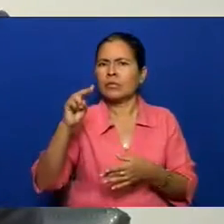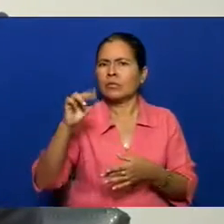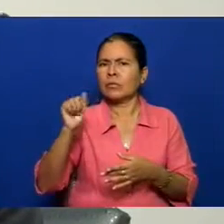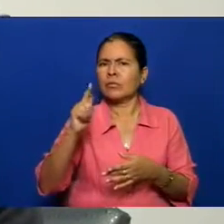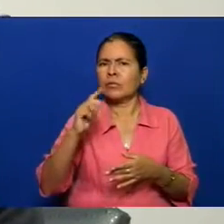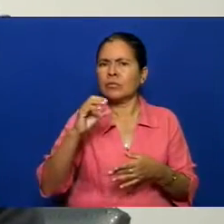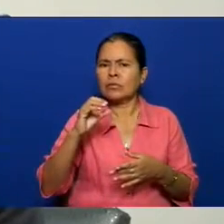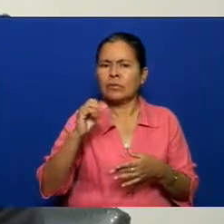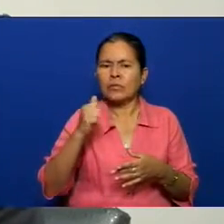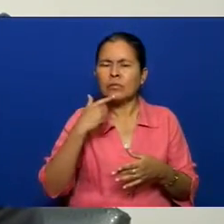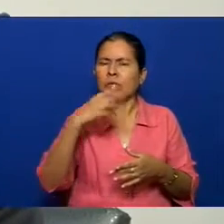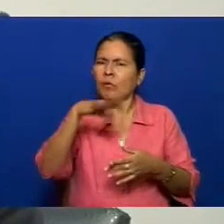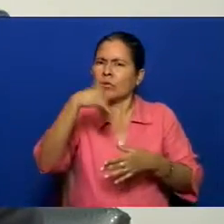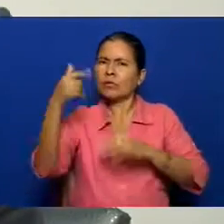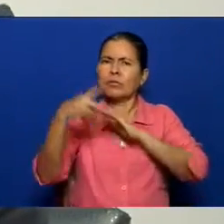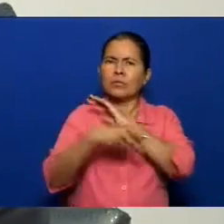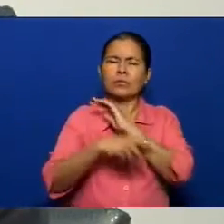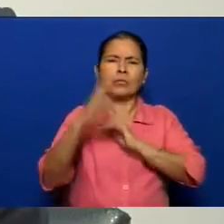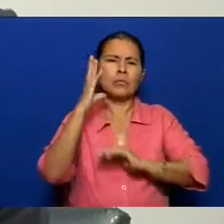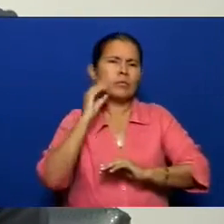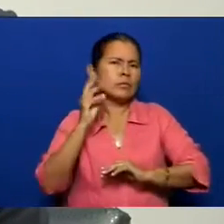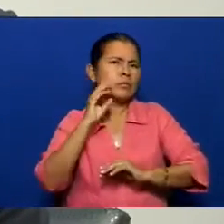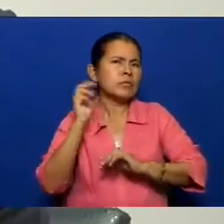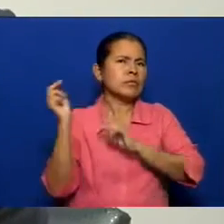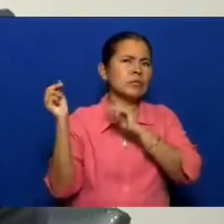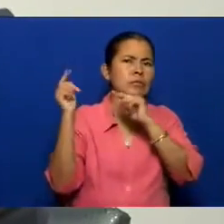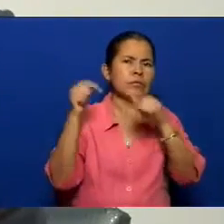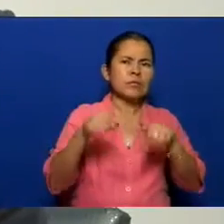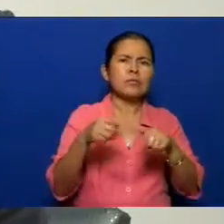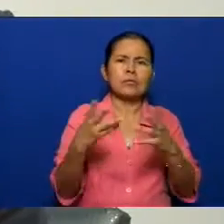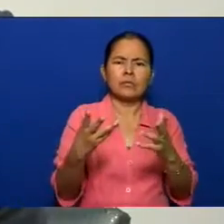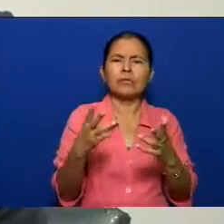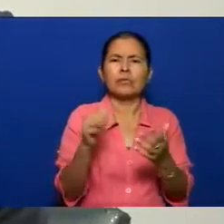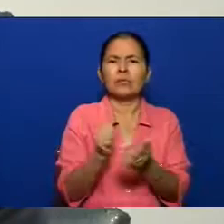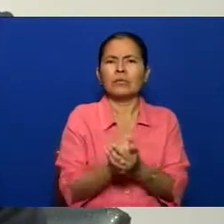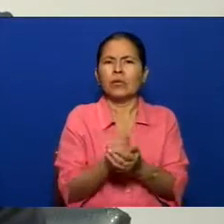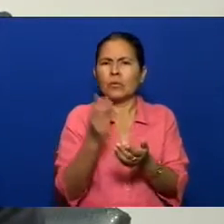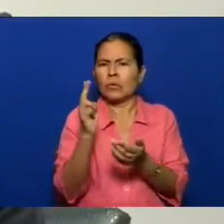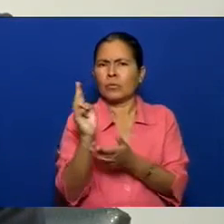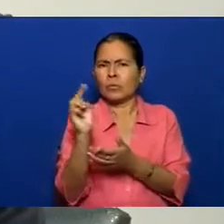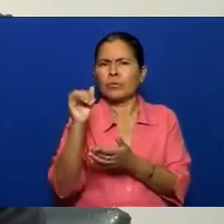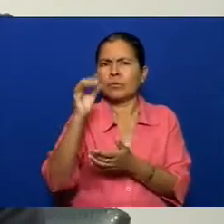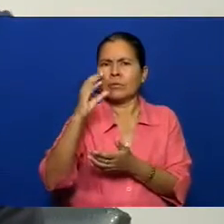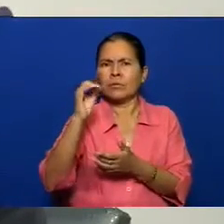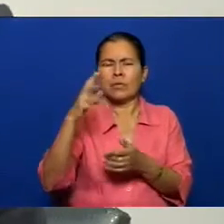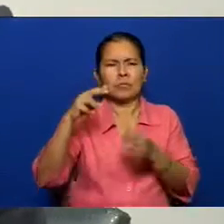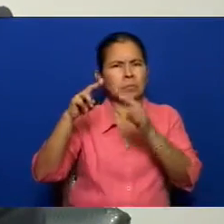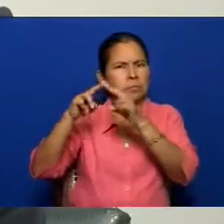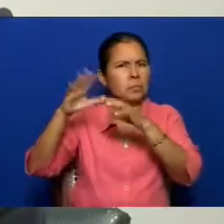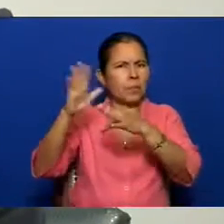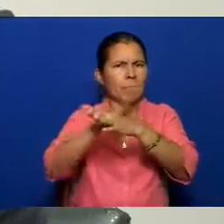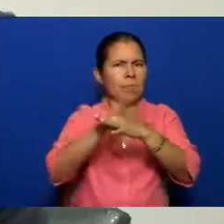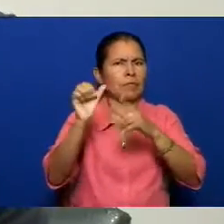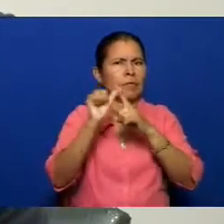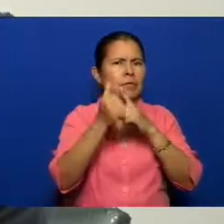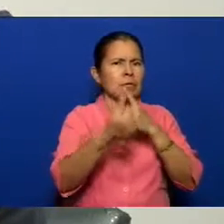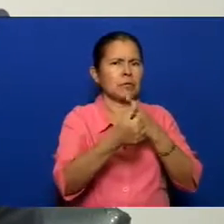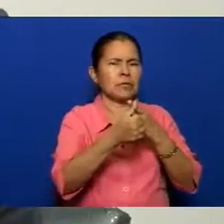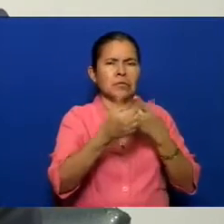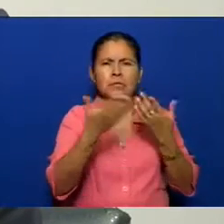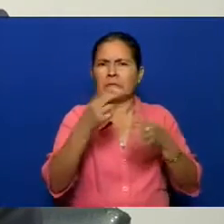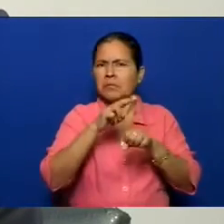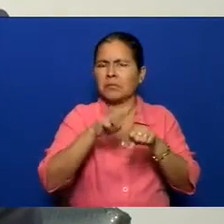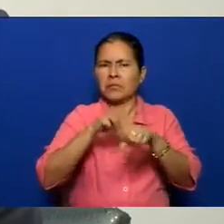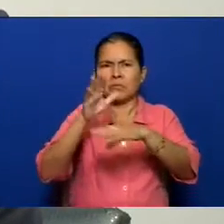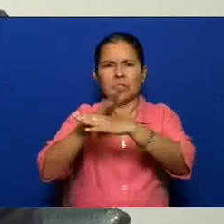ver experiencias de otros países. UNICEF tiene una historia de relacionamiento con los parlamentos, con el Parlamento Andino, para el caso